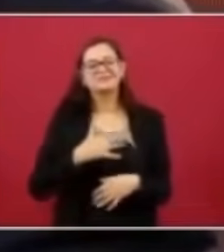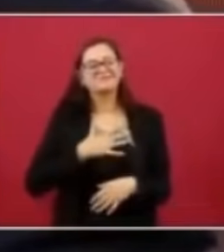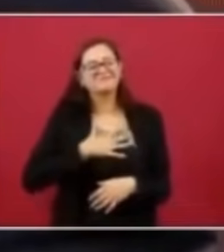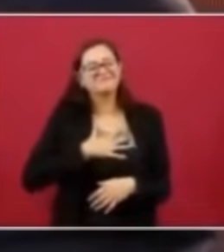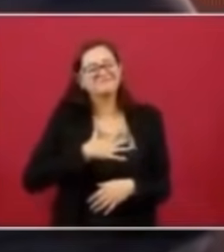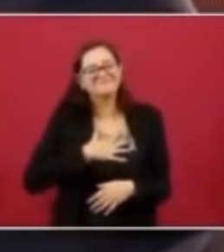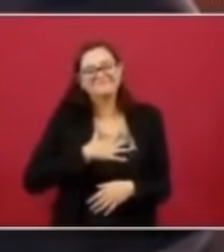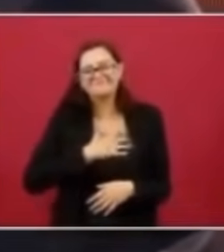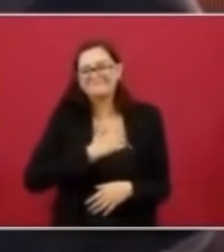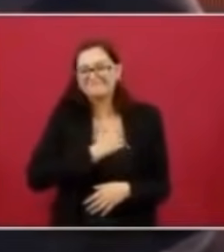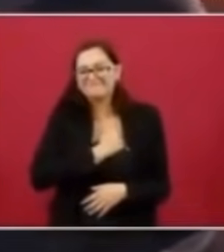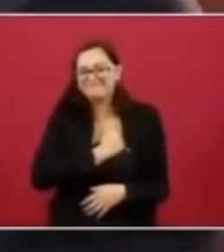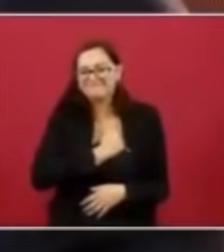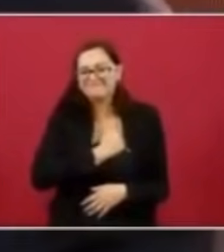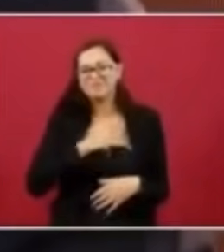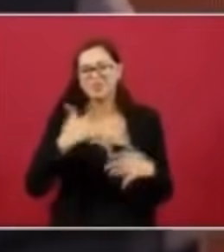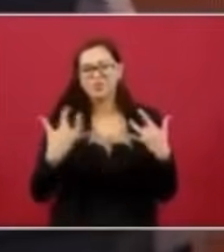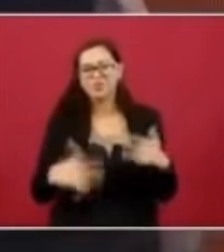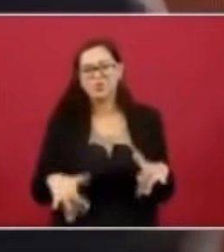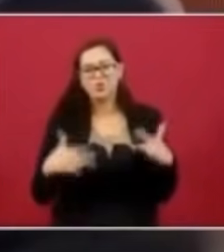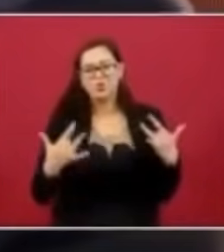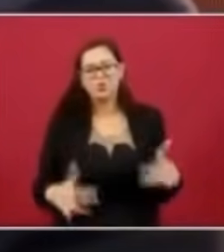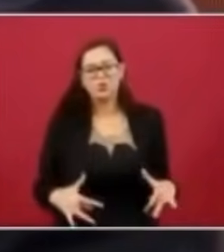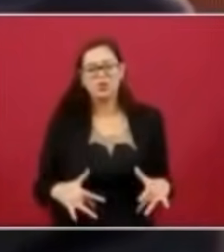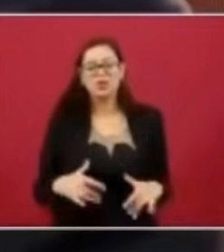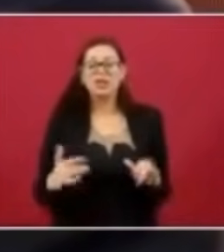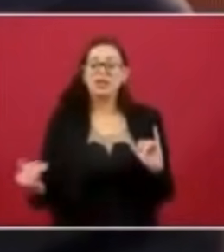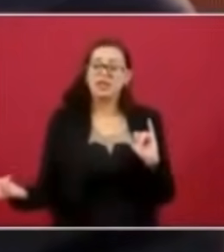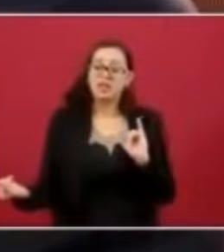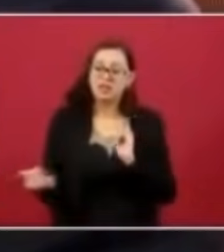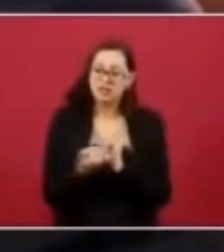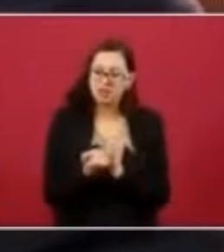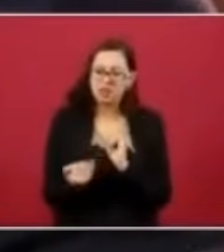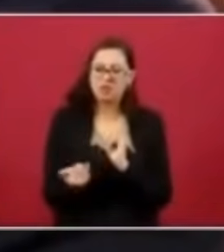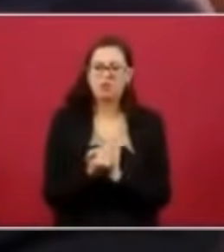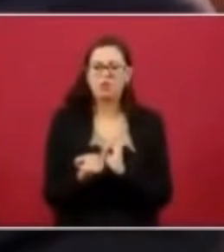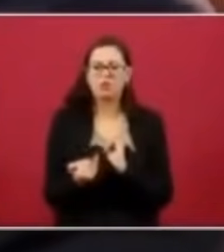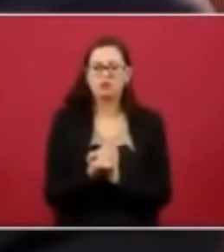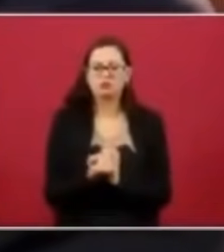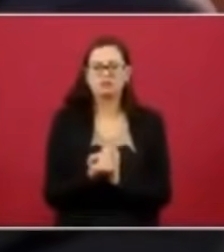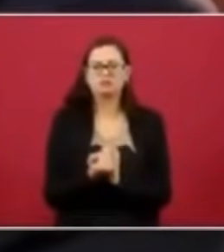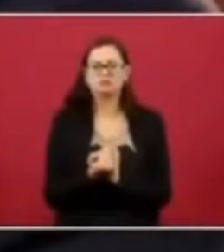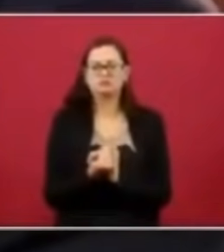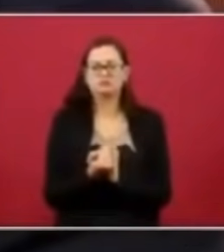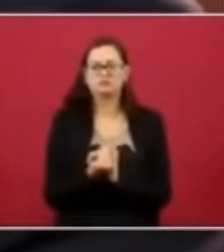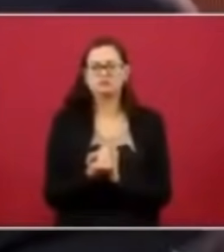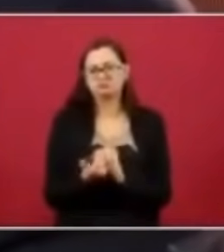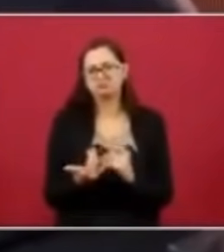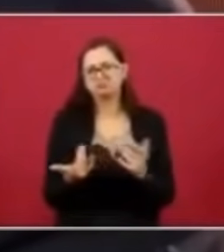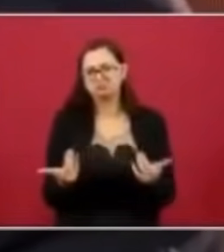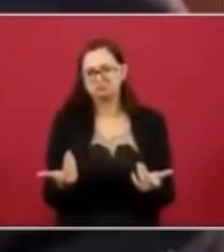doloroso. Y al mismo tiempo, sí, vamos a